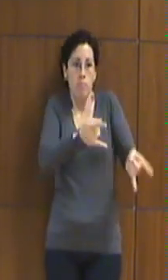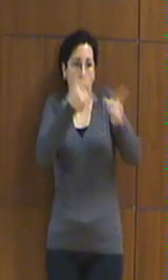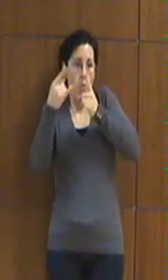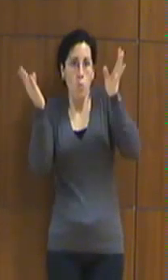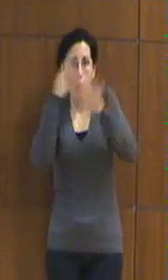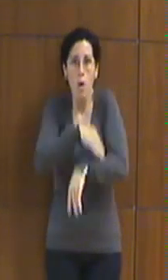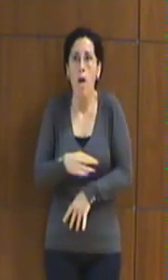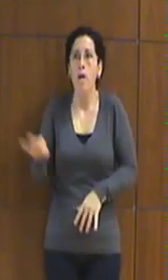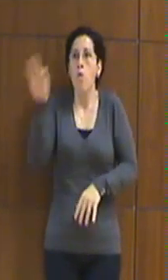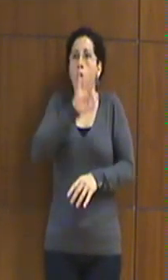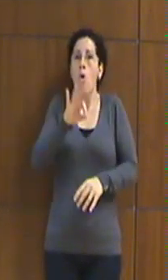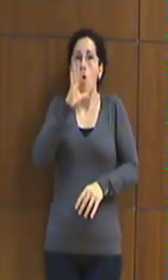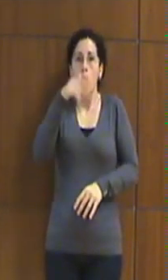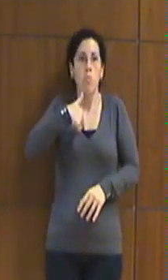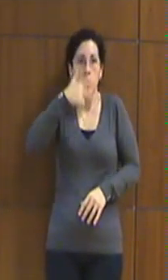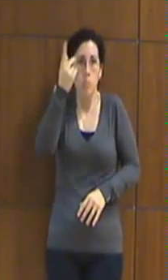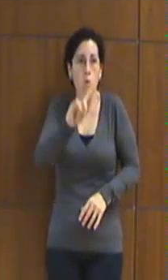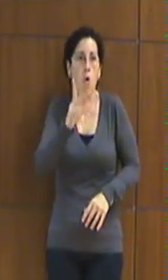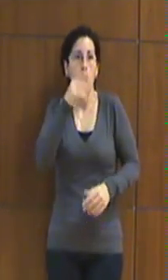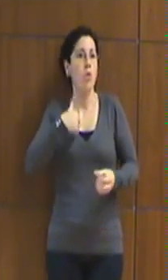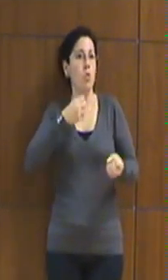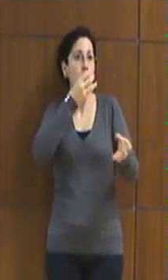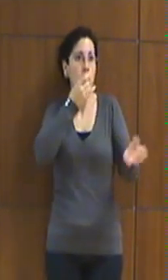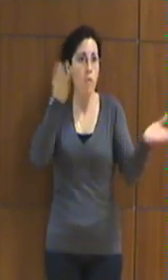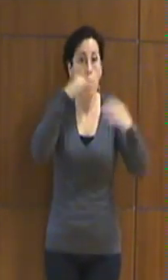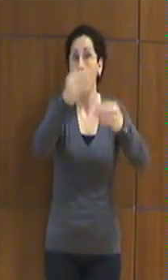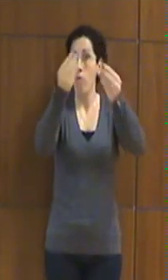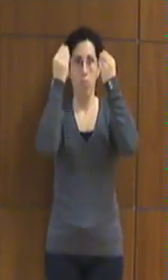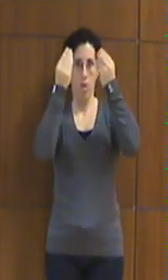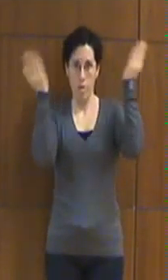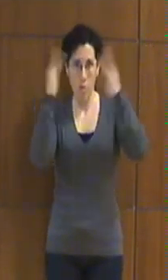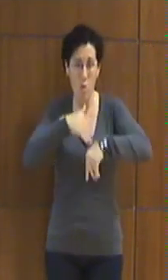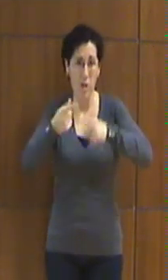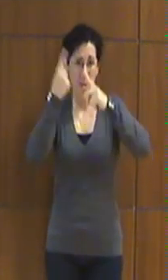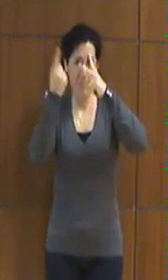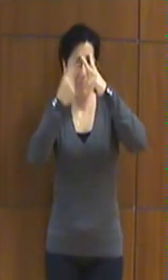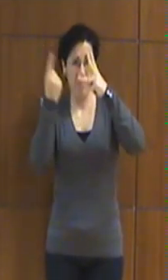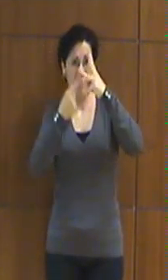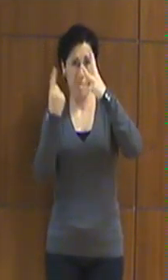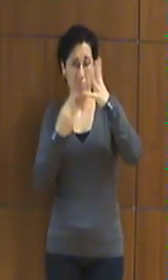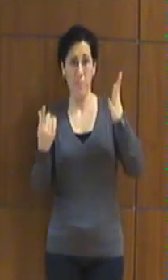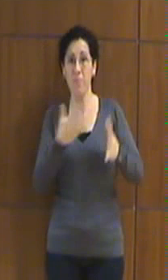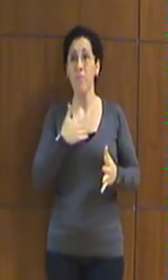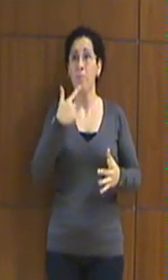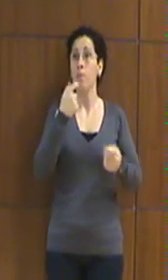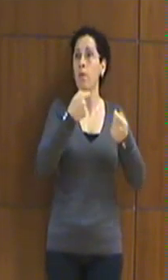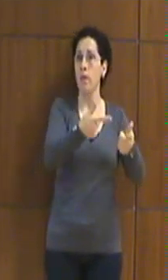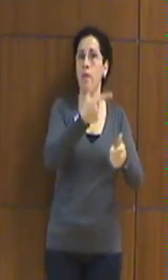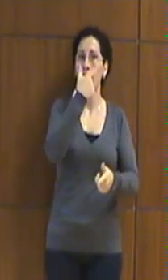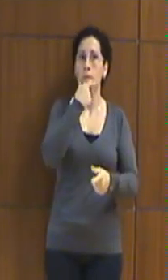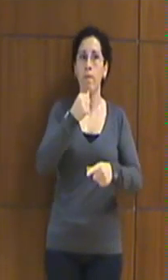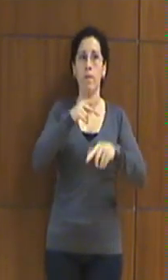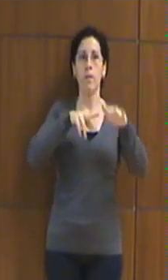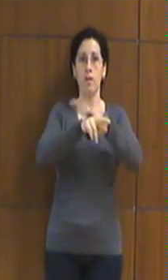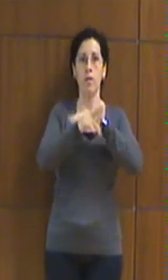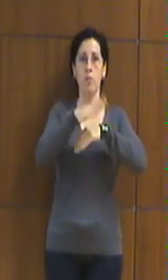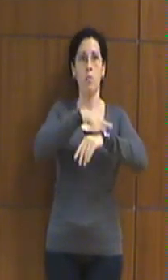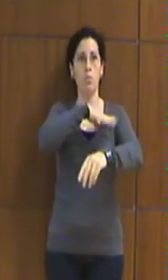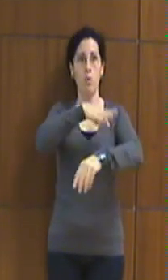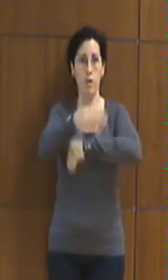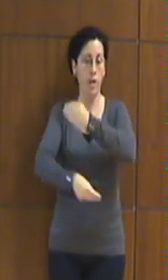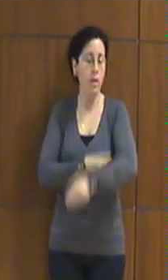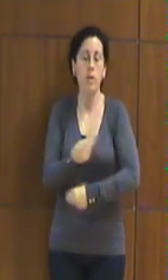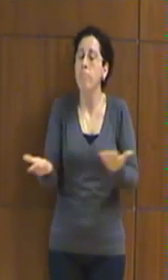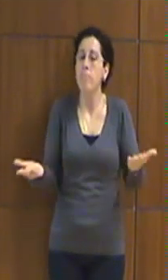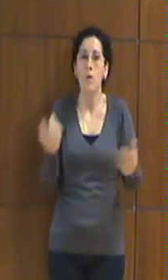que esté ahí, de que no lo hemos informado, que no lo hemos formado, que no le hemos facilitado herramientas quizás también.